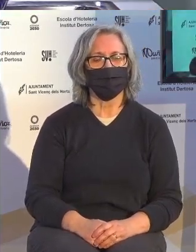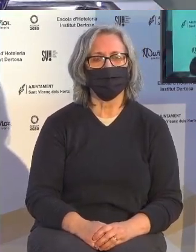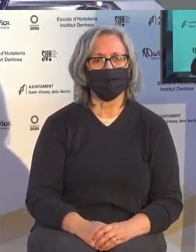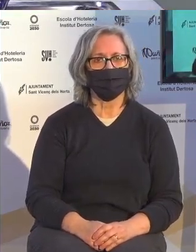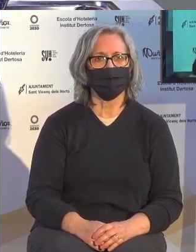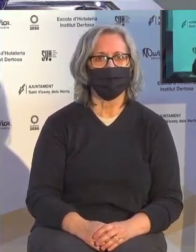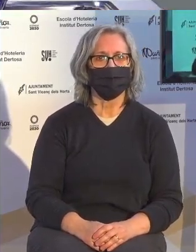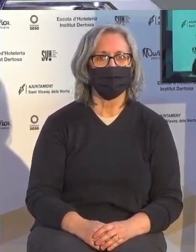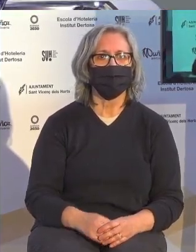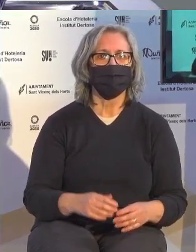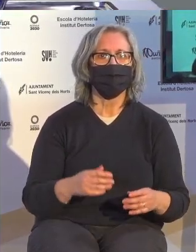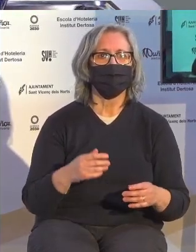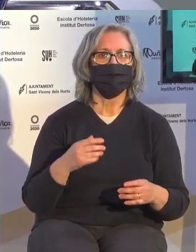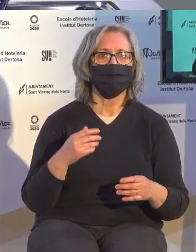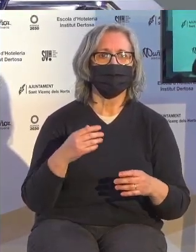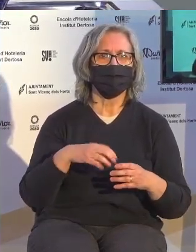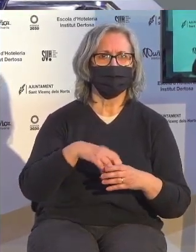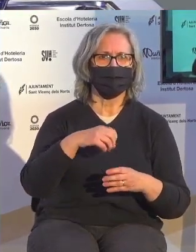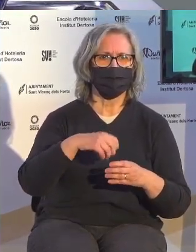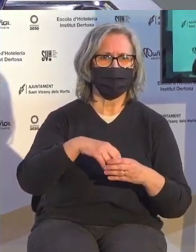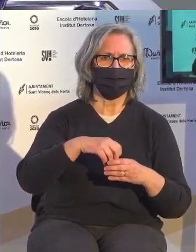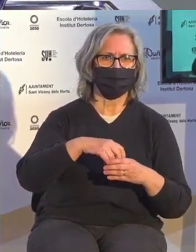podéis ver que está totalmente